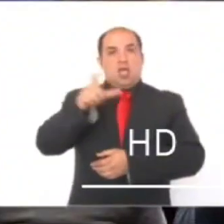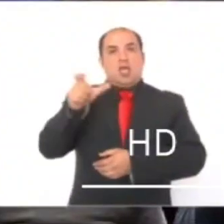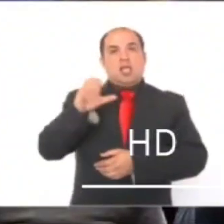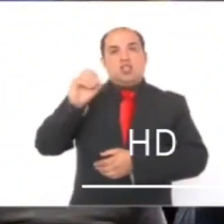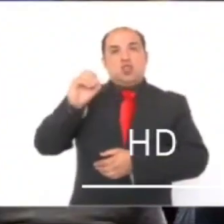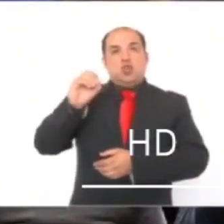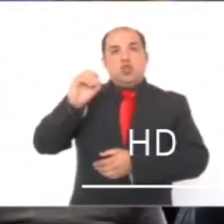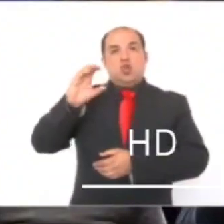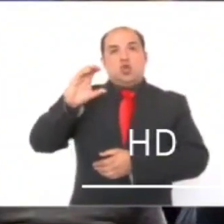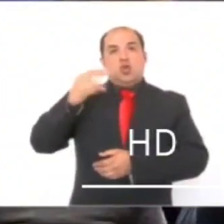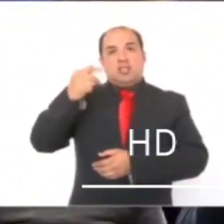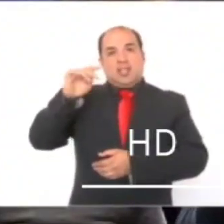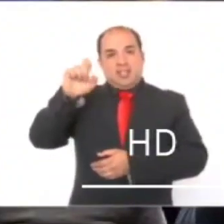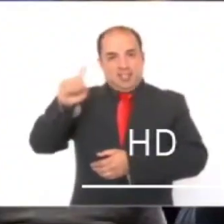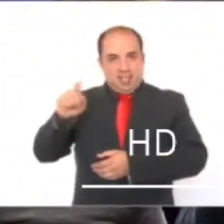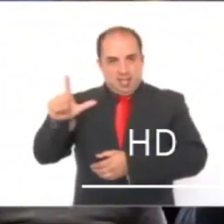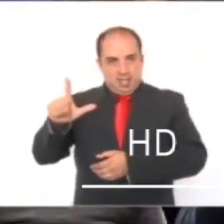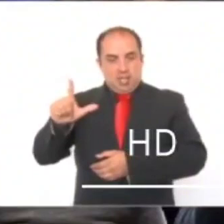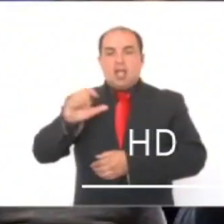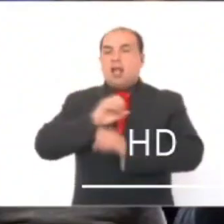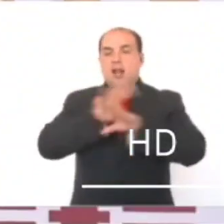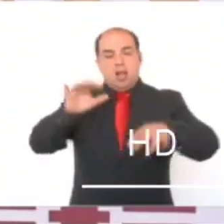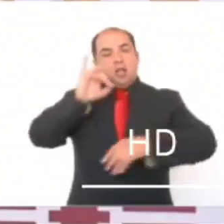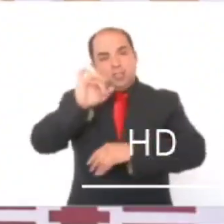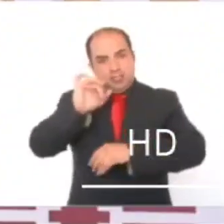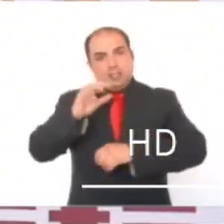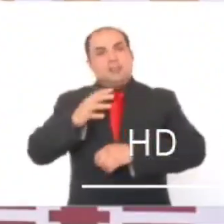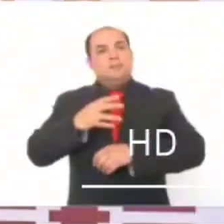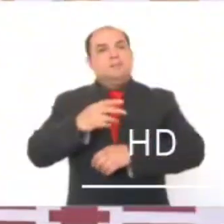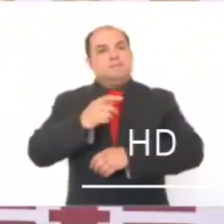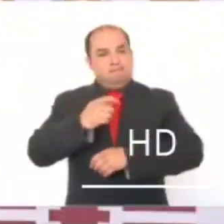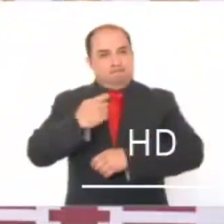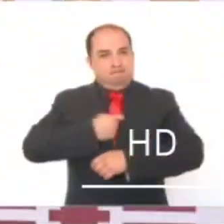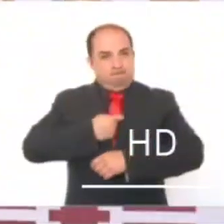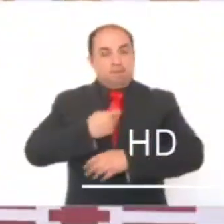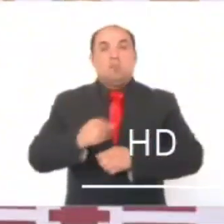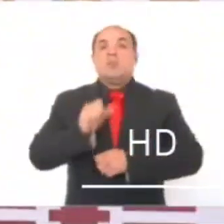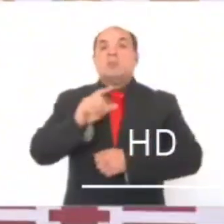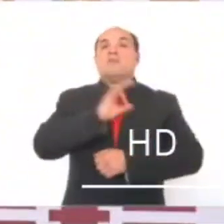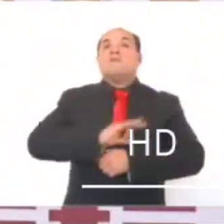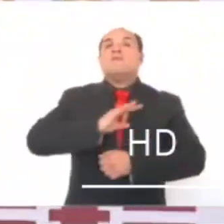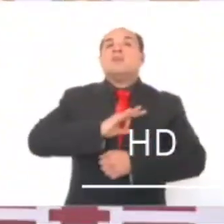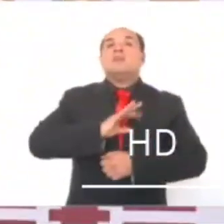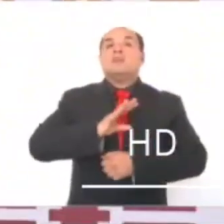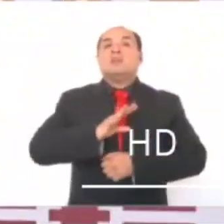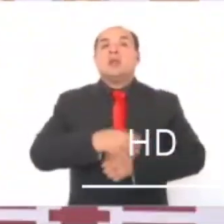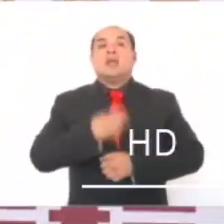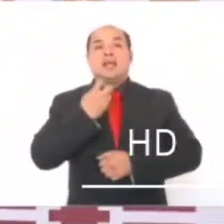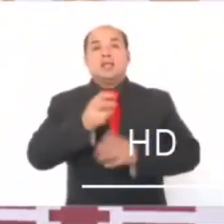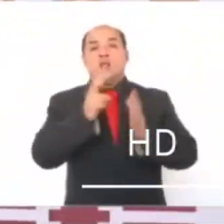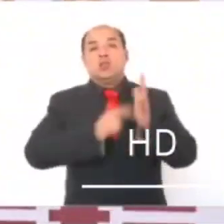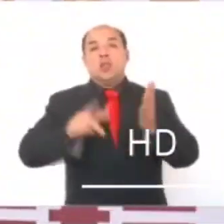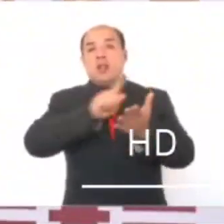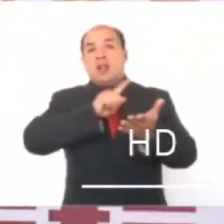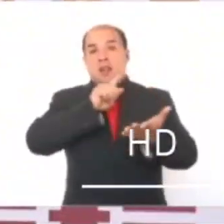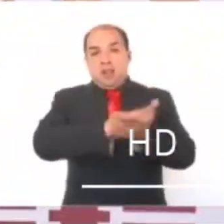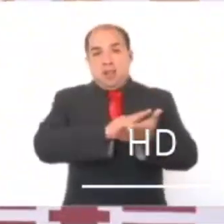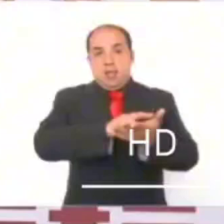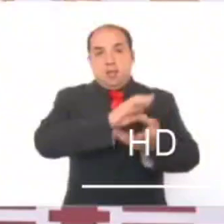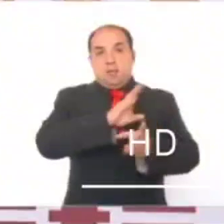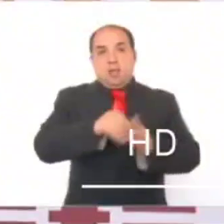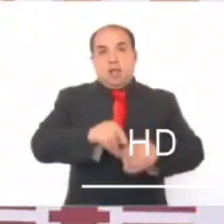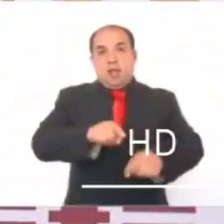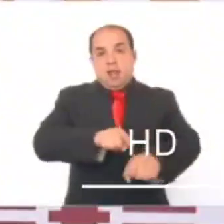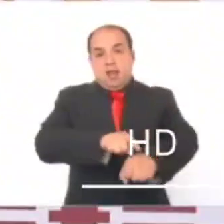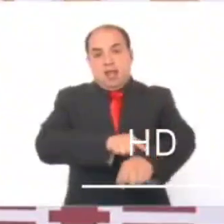Xochiquétzatl, claro que sí, sí lo somos, y por supuesto felicitarlas por esta reforma integral y